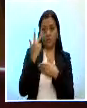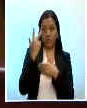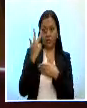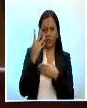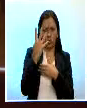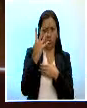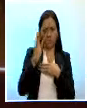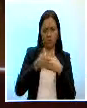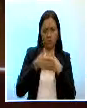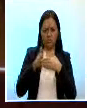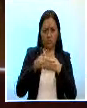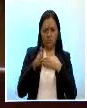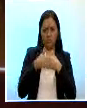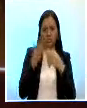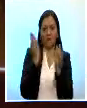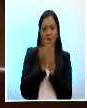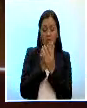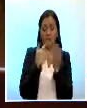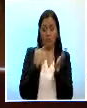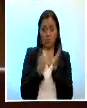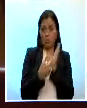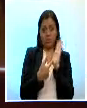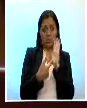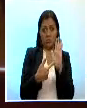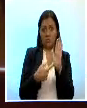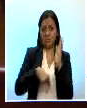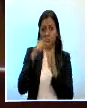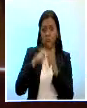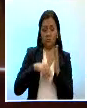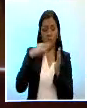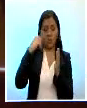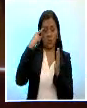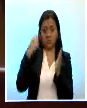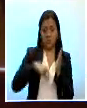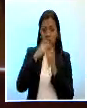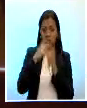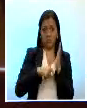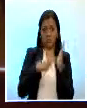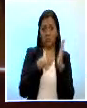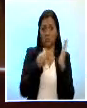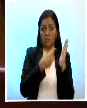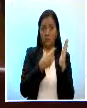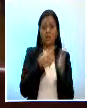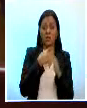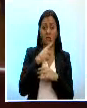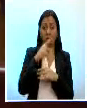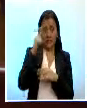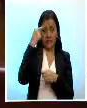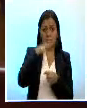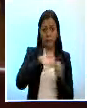El Estado ecuatoriano ha reconocido que tiene la deuda con el Instituto Ecuatoriano de Seguridad